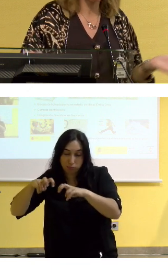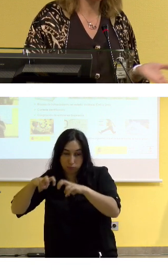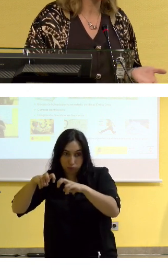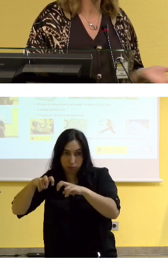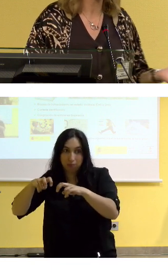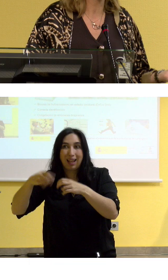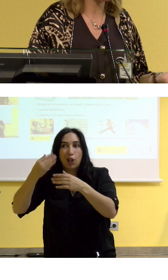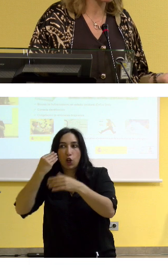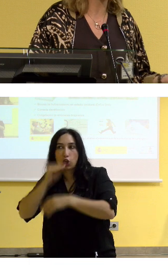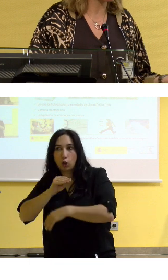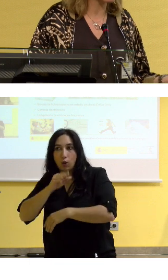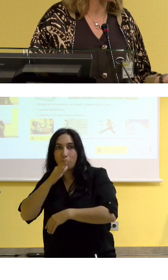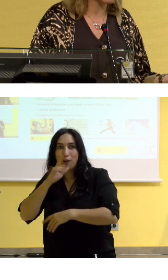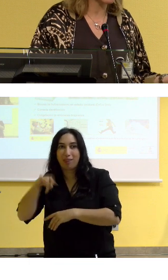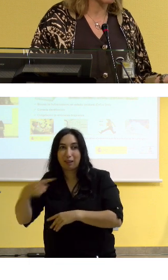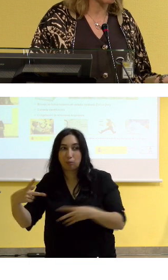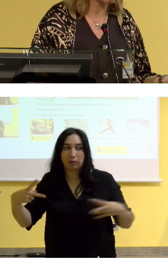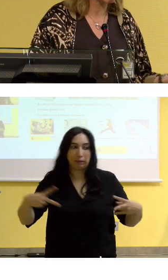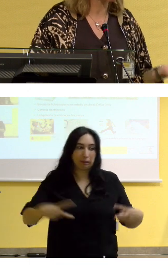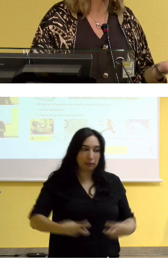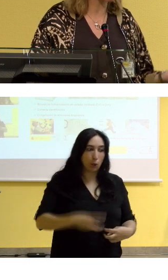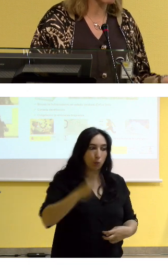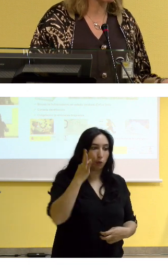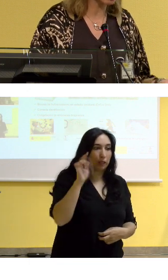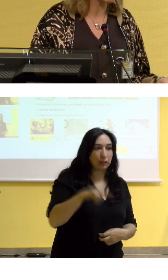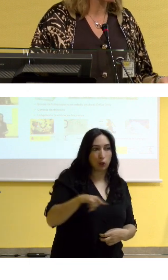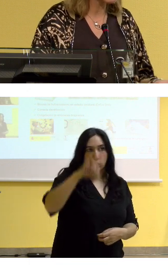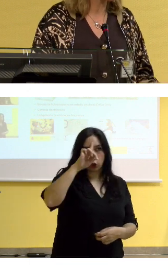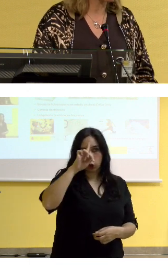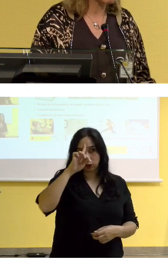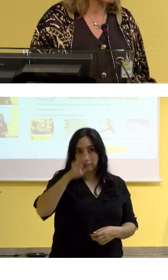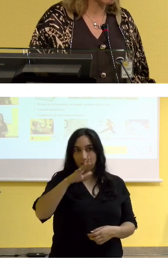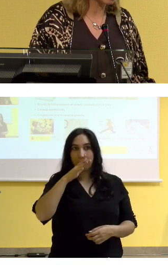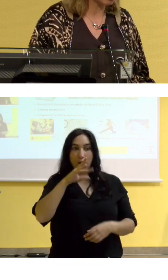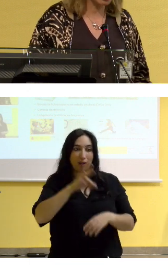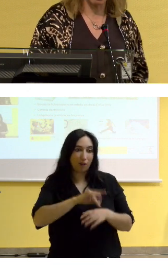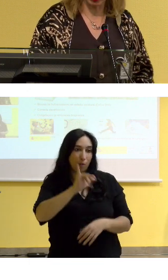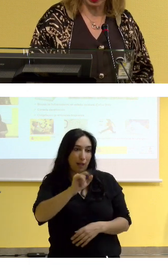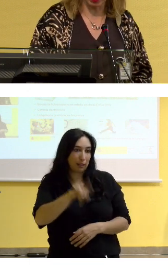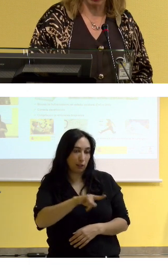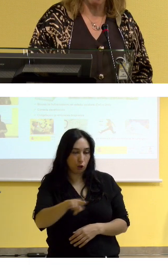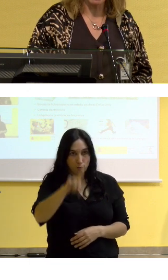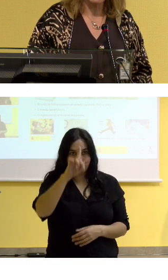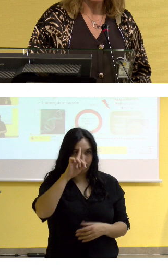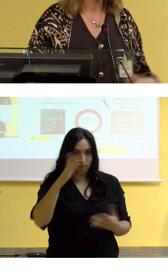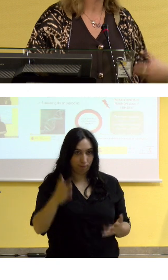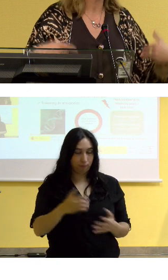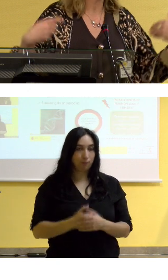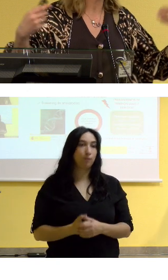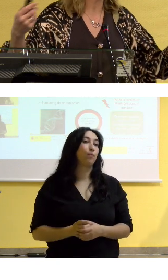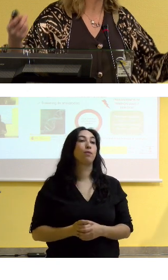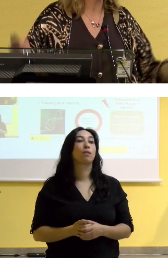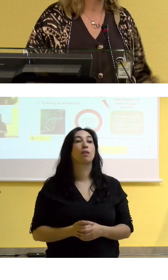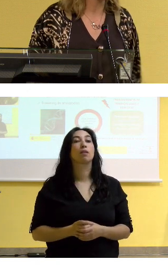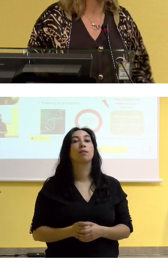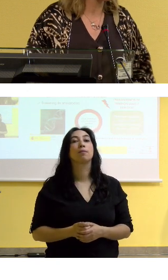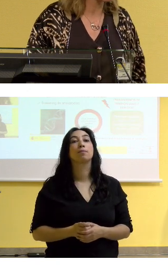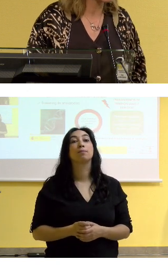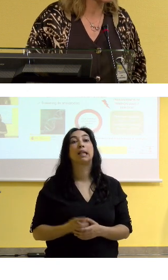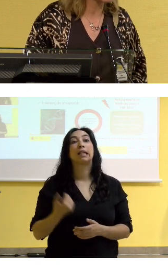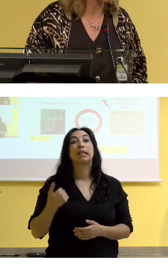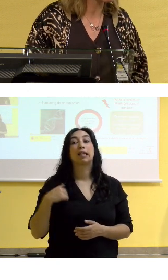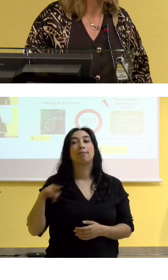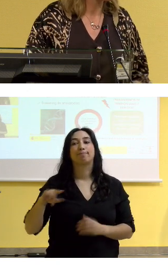todavía no sabemos si les vamos a poder transferir o no, porque no sabemos si están enfermos o no de la mutación. Y se lleva a cabo el